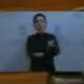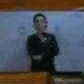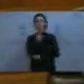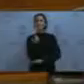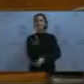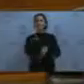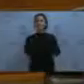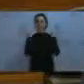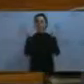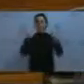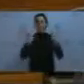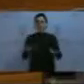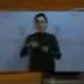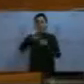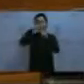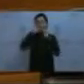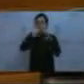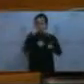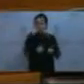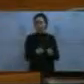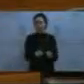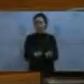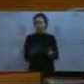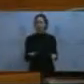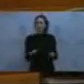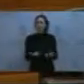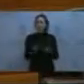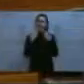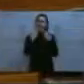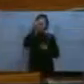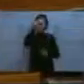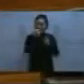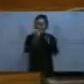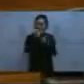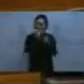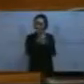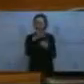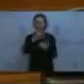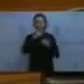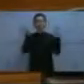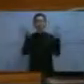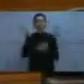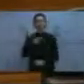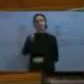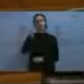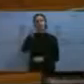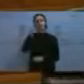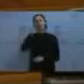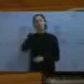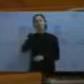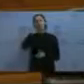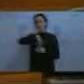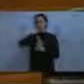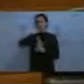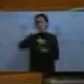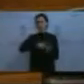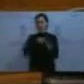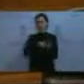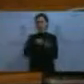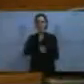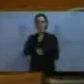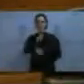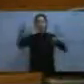asunto clave de la cuestión. Insisto, agradezco su detallado relato del contenido de ese plan piloto, tanto en esta pregunta